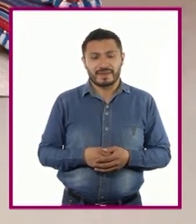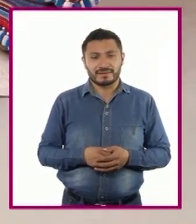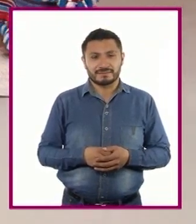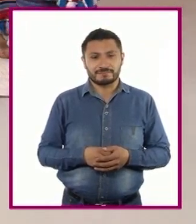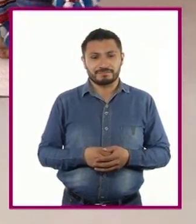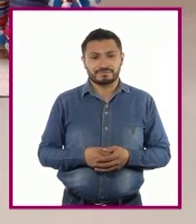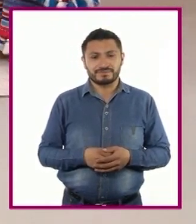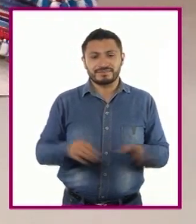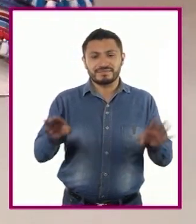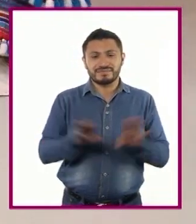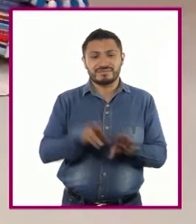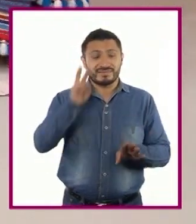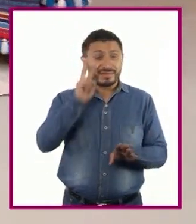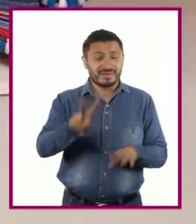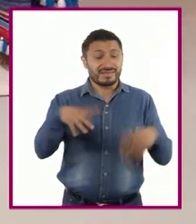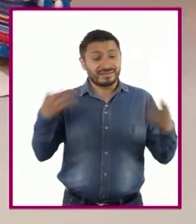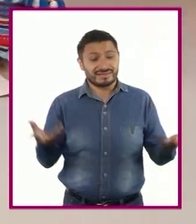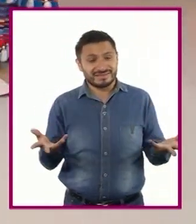¿Qué te parece?